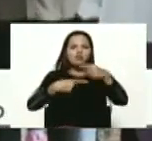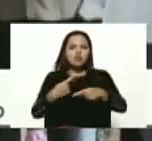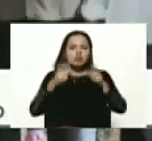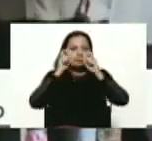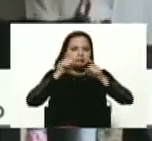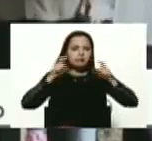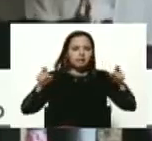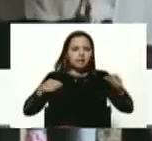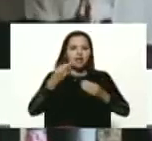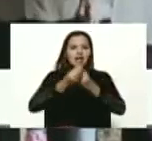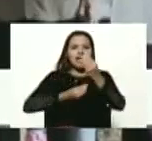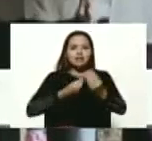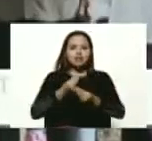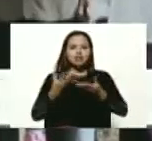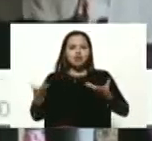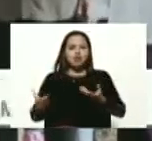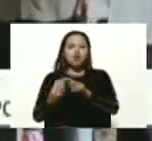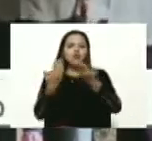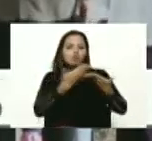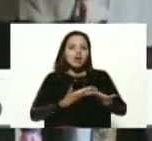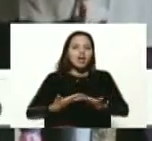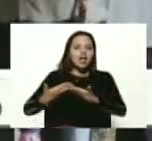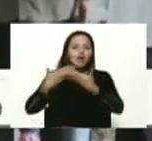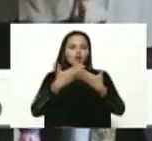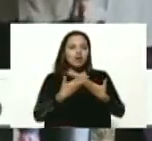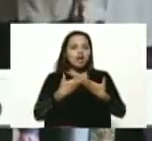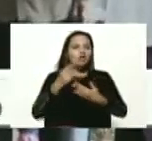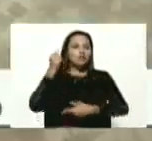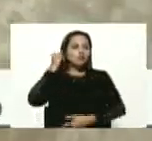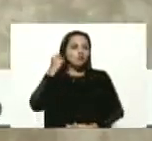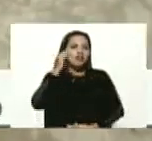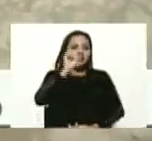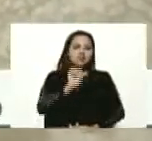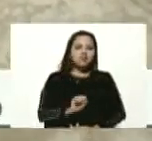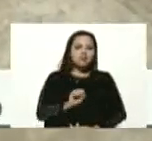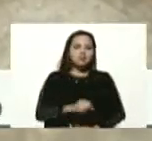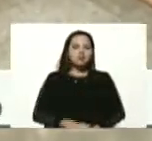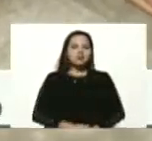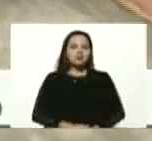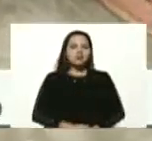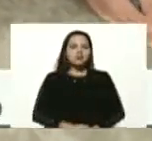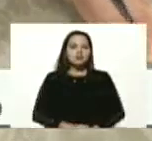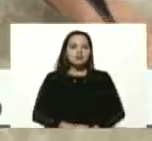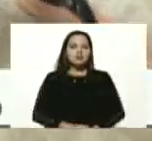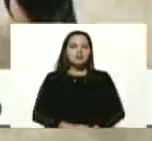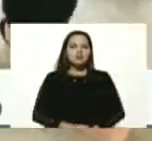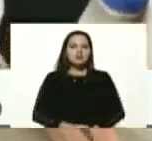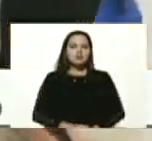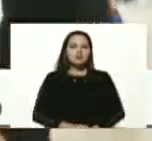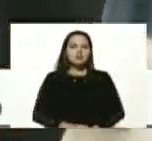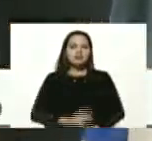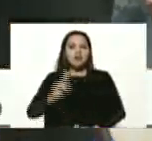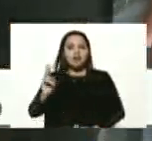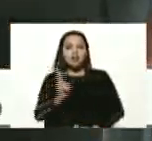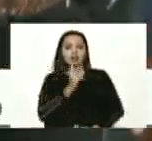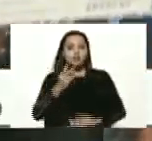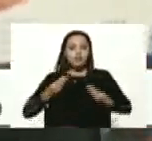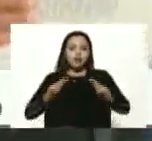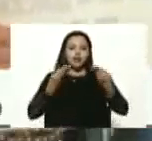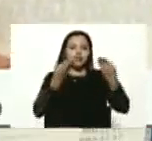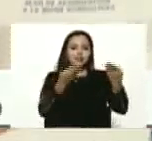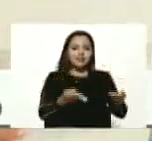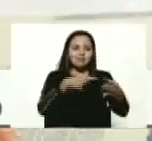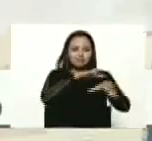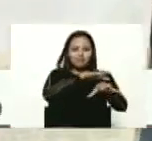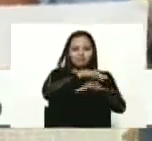que cumplimos con la Escuela Feminista del Sur, Argelia Laya, con la Cátedra Nora Castañeda, a la segunda entrega